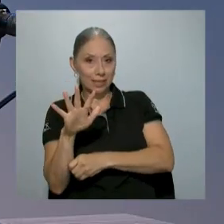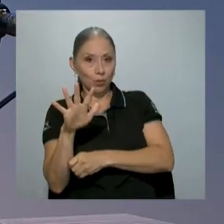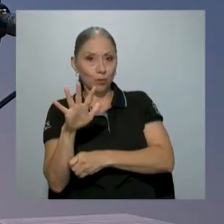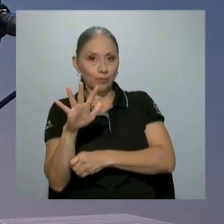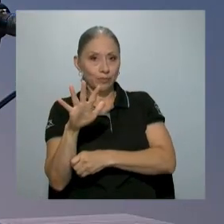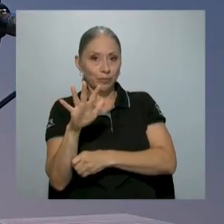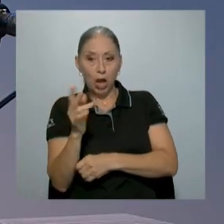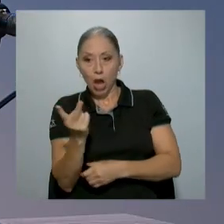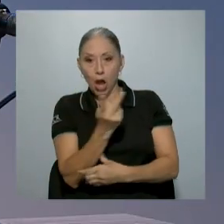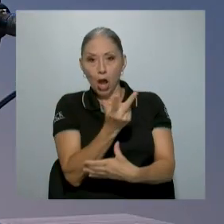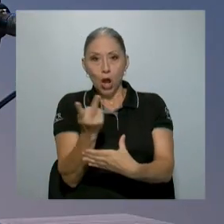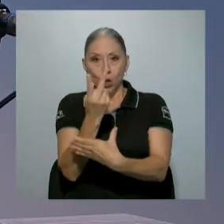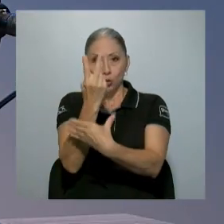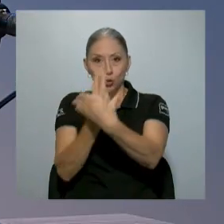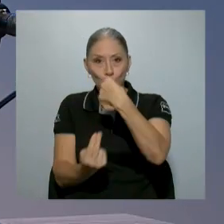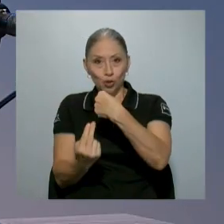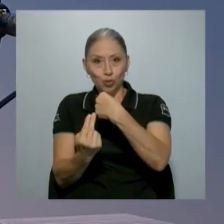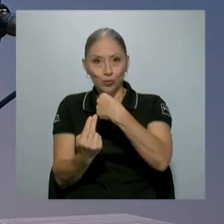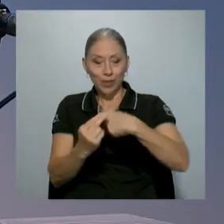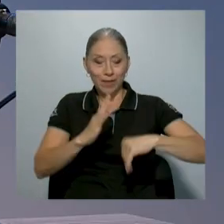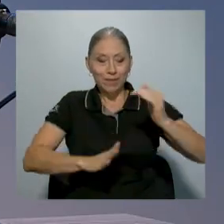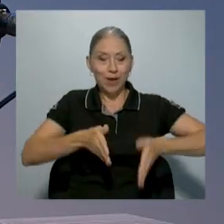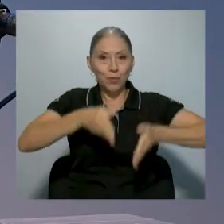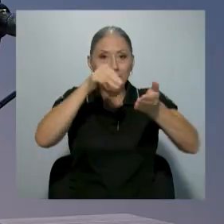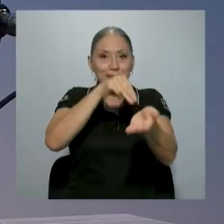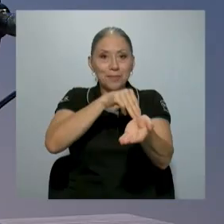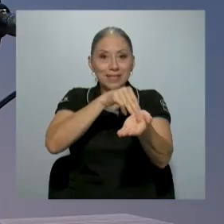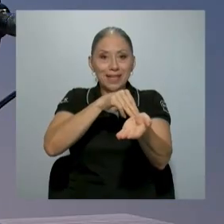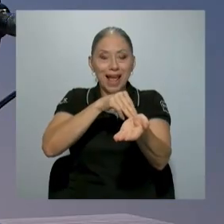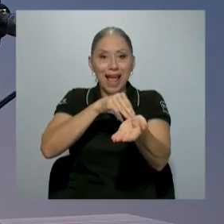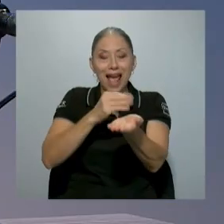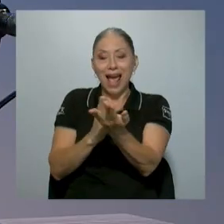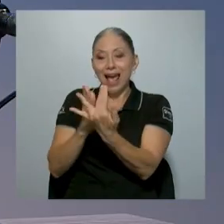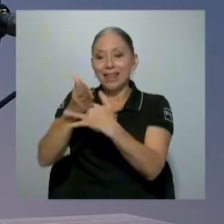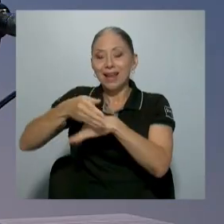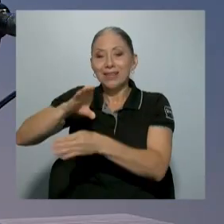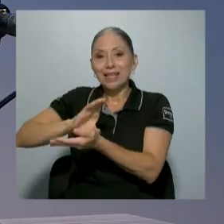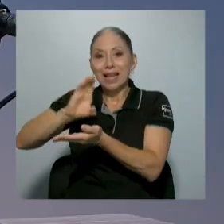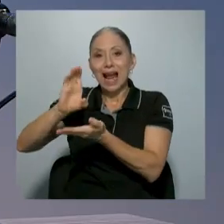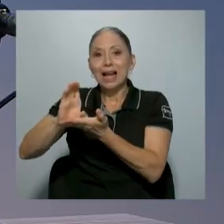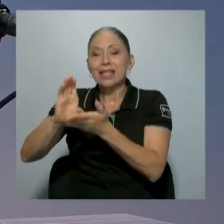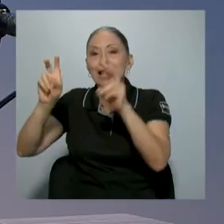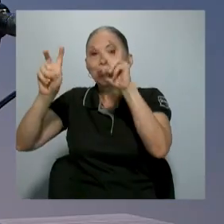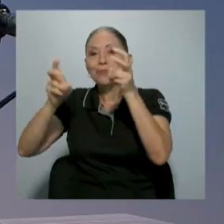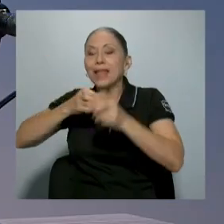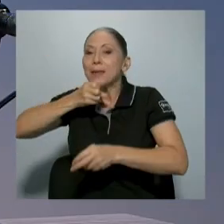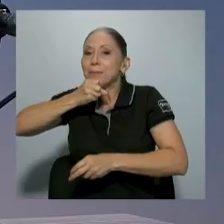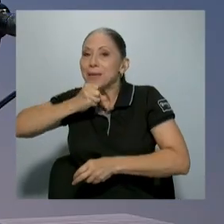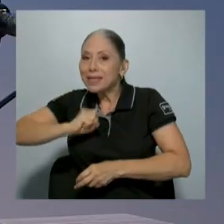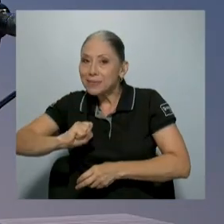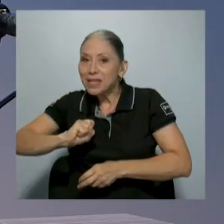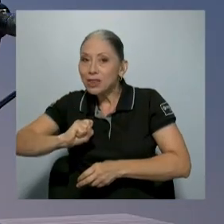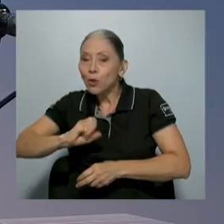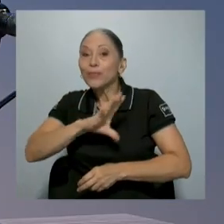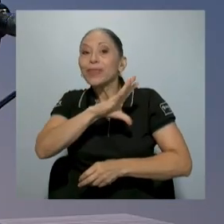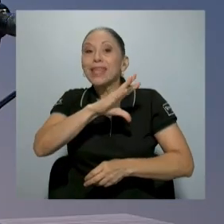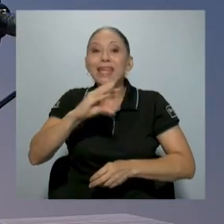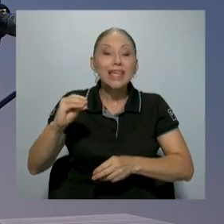los dos, la Facultad de Medicina a través de la Cátedra de Envejecimiento y el